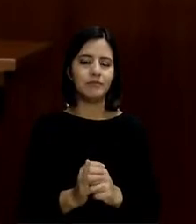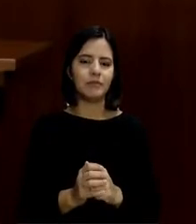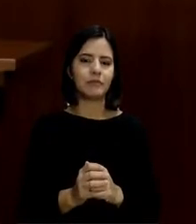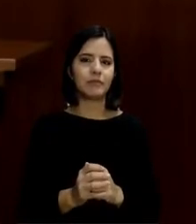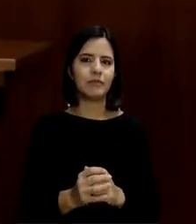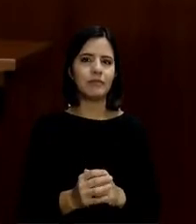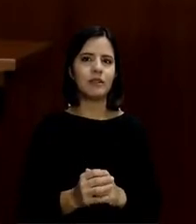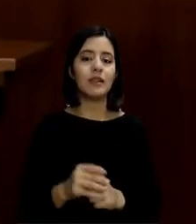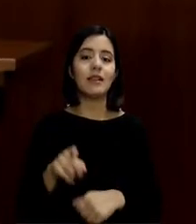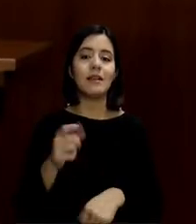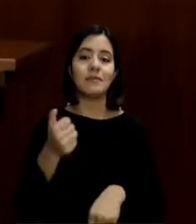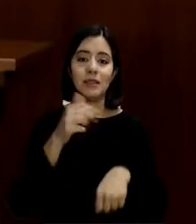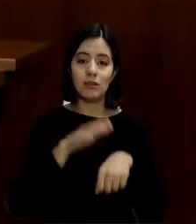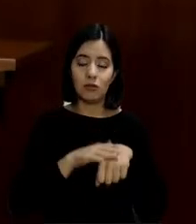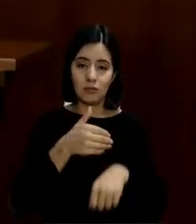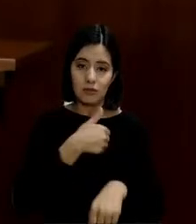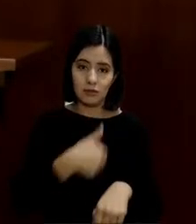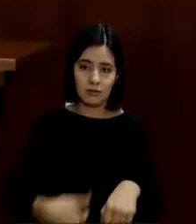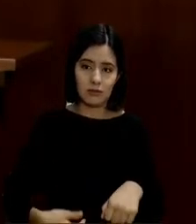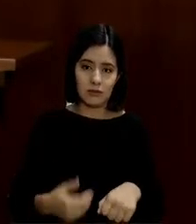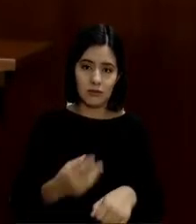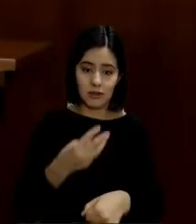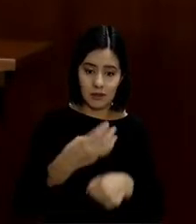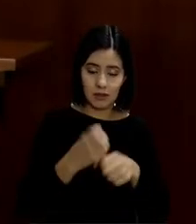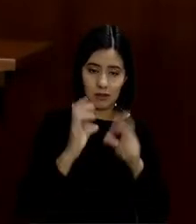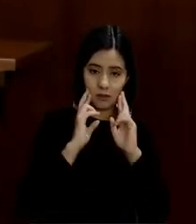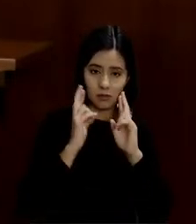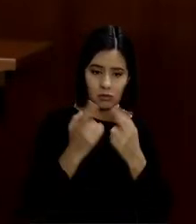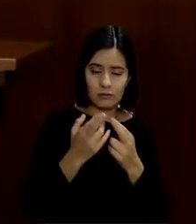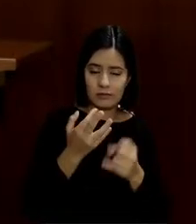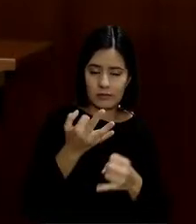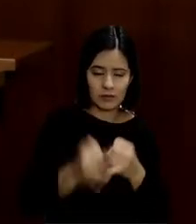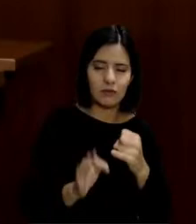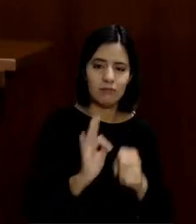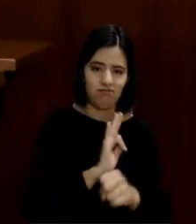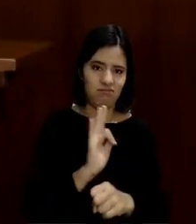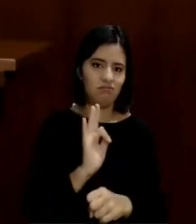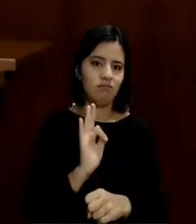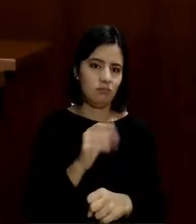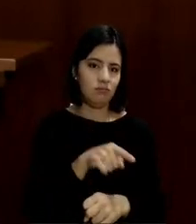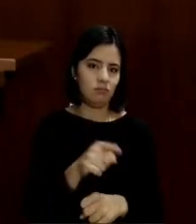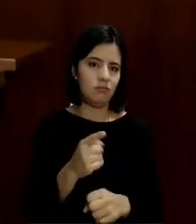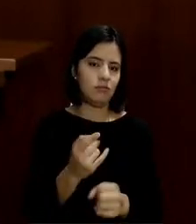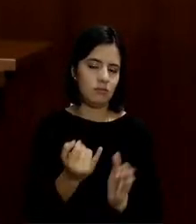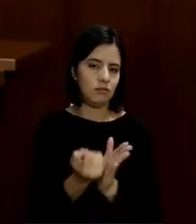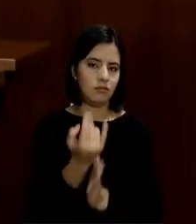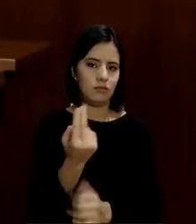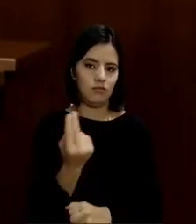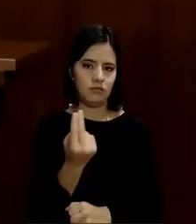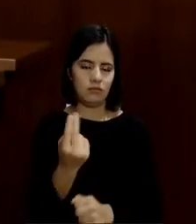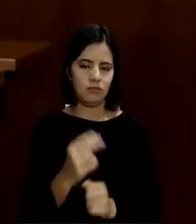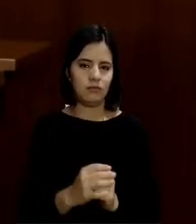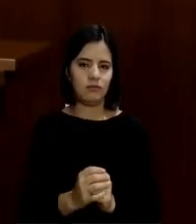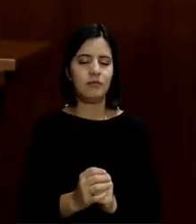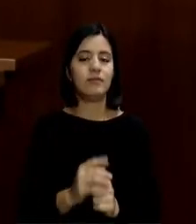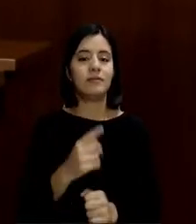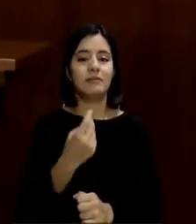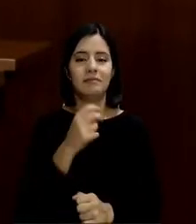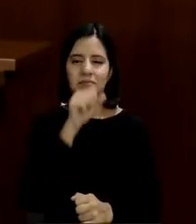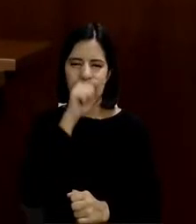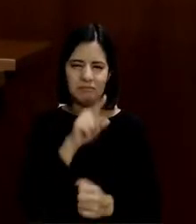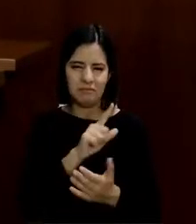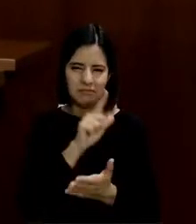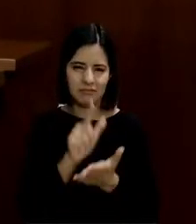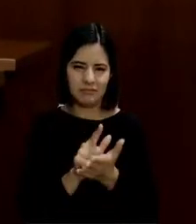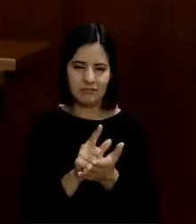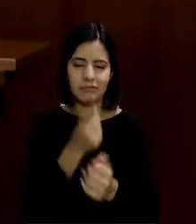al inicio de una administración municipal. De igual manera, en el artículo 66 de la misma legislación, se indica que